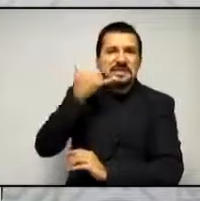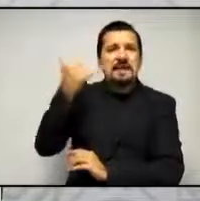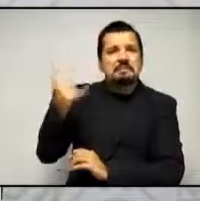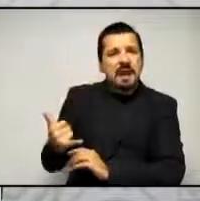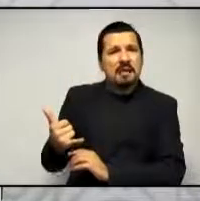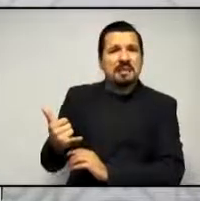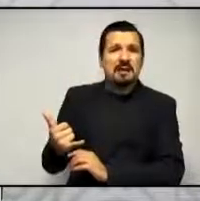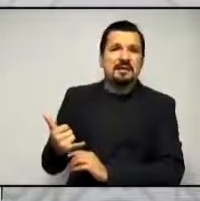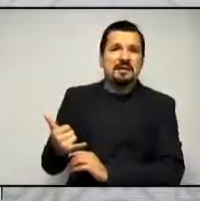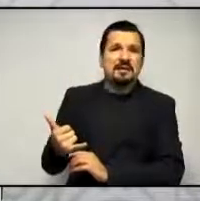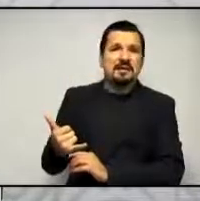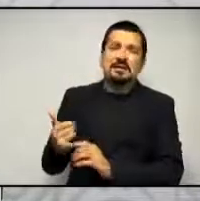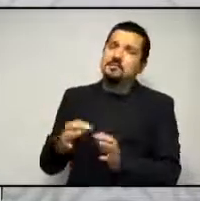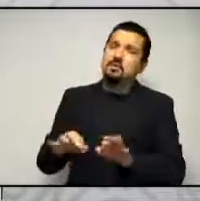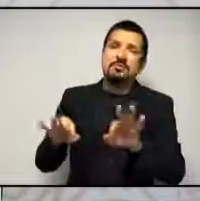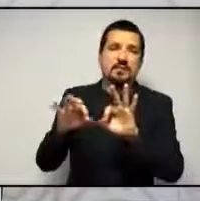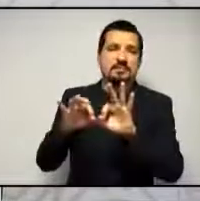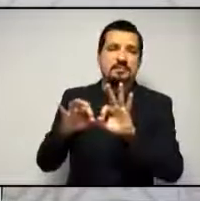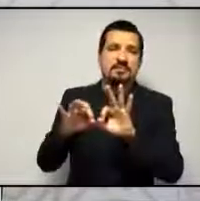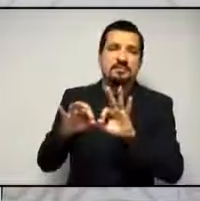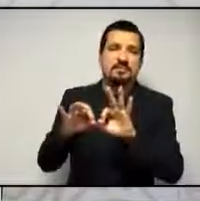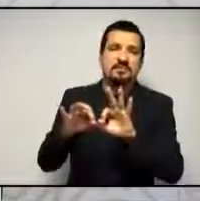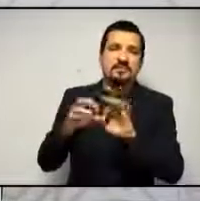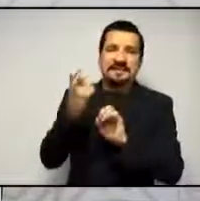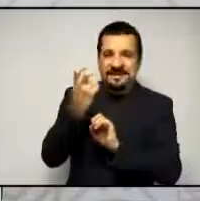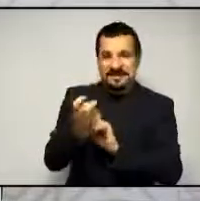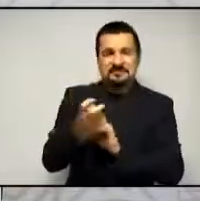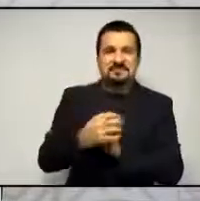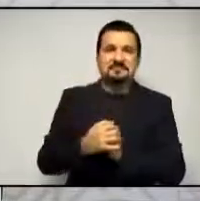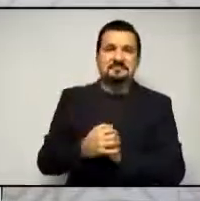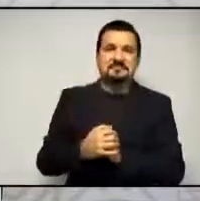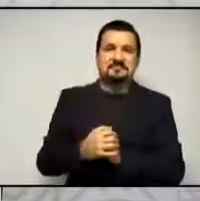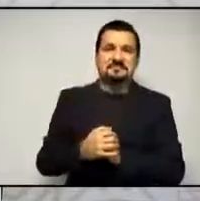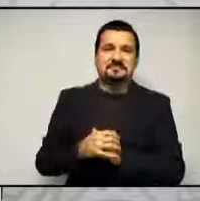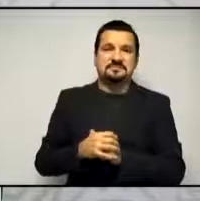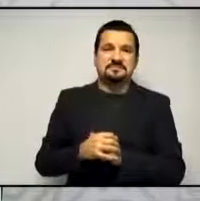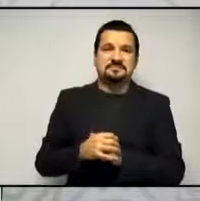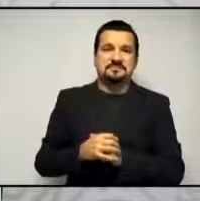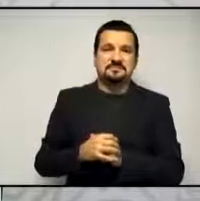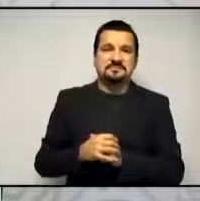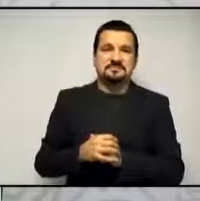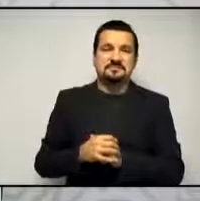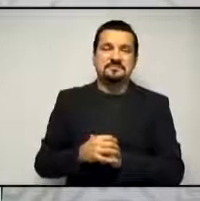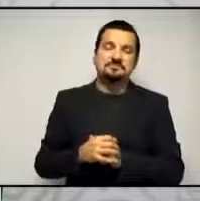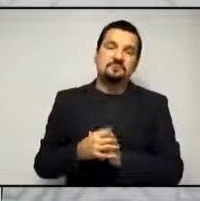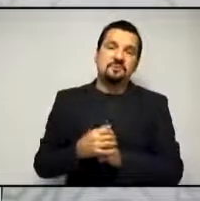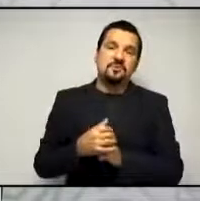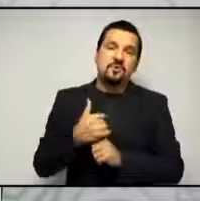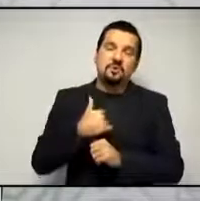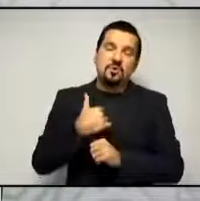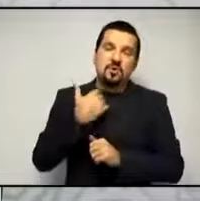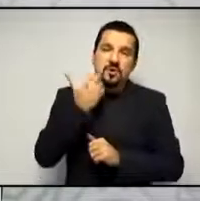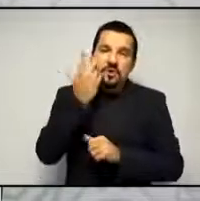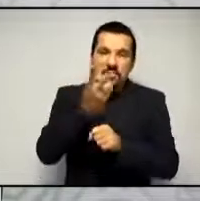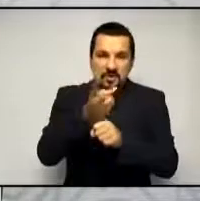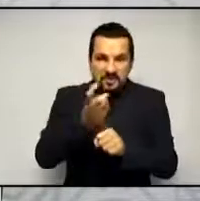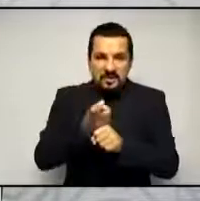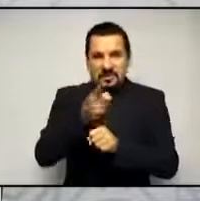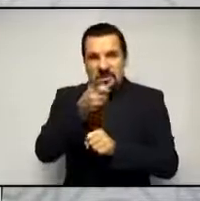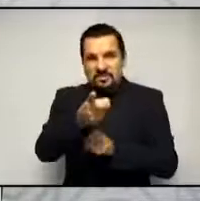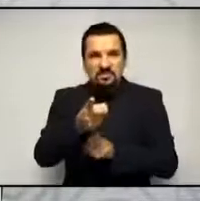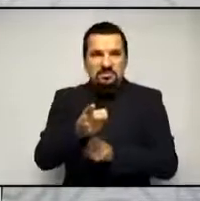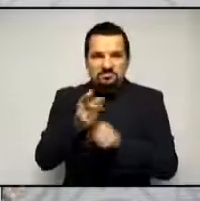telefónica mucho mejor que cualquier cosa quiero invitarte a que escuches un